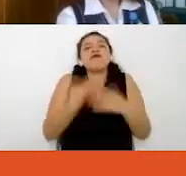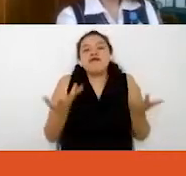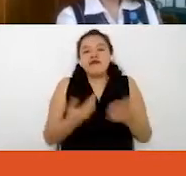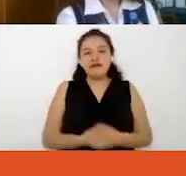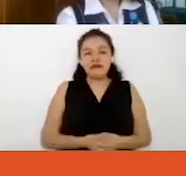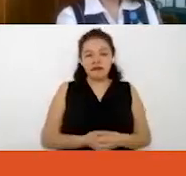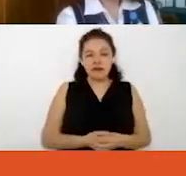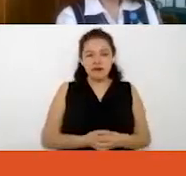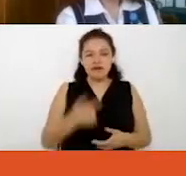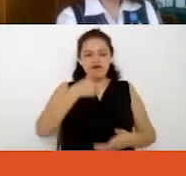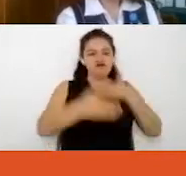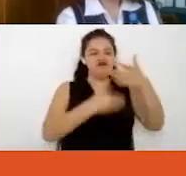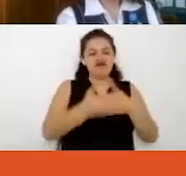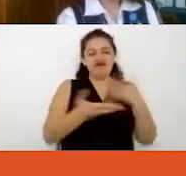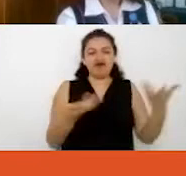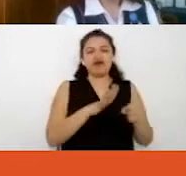¿Qué procedería ahí?